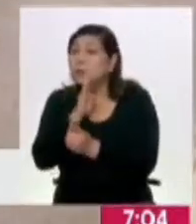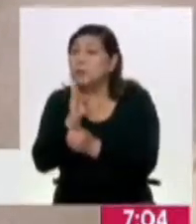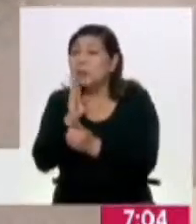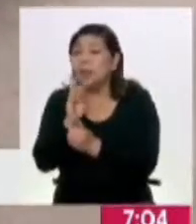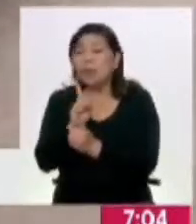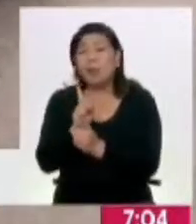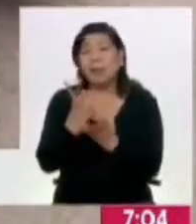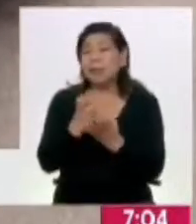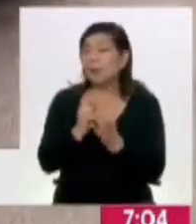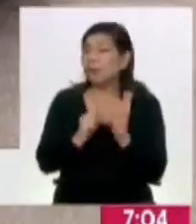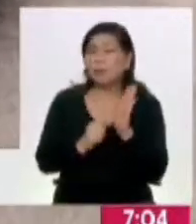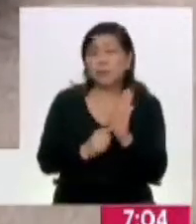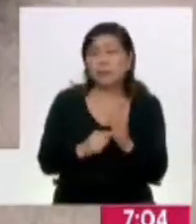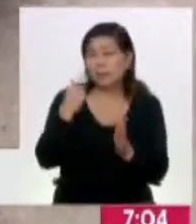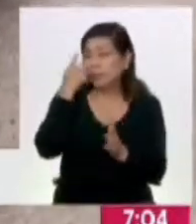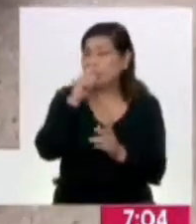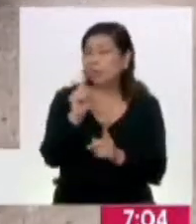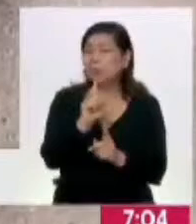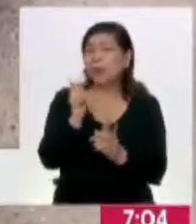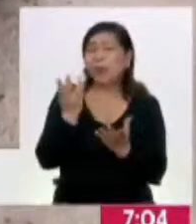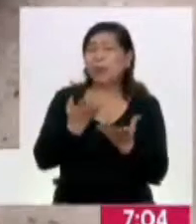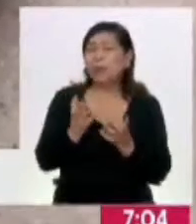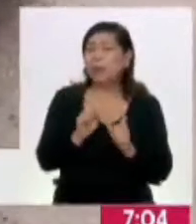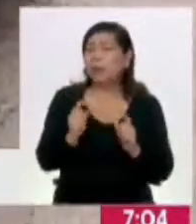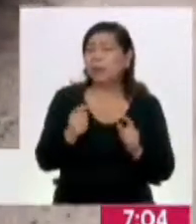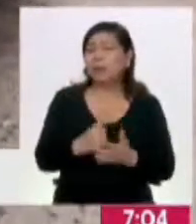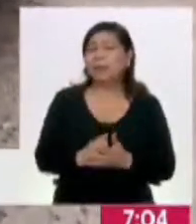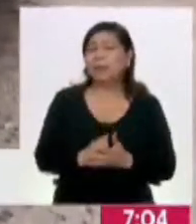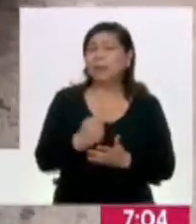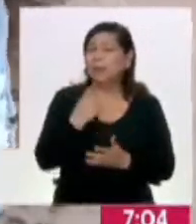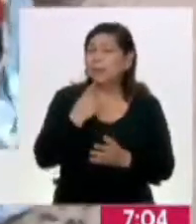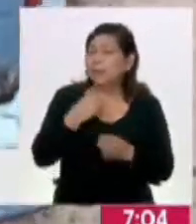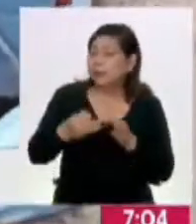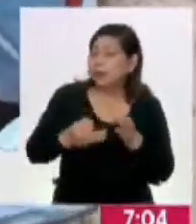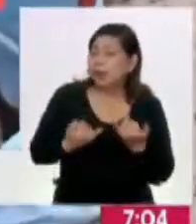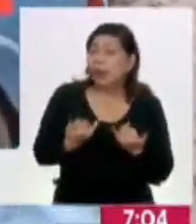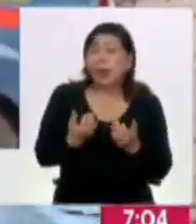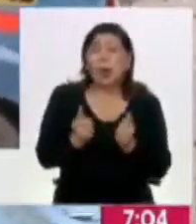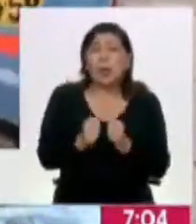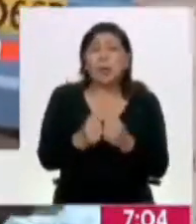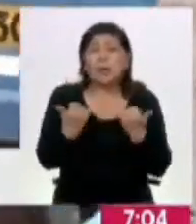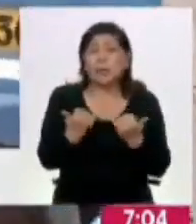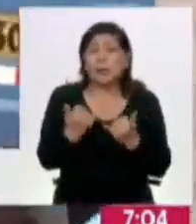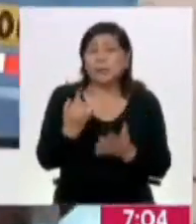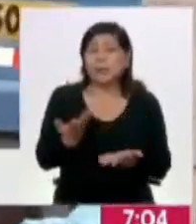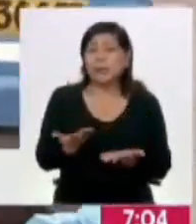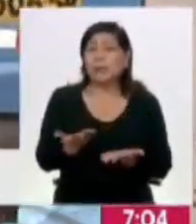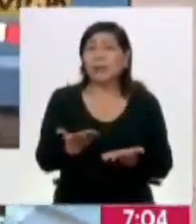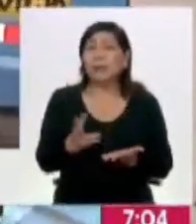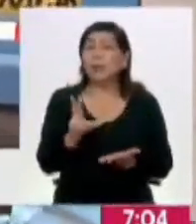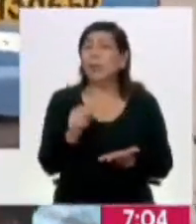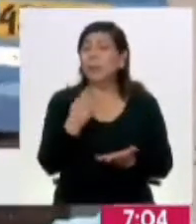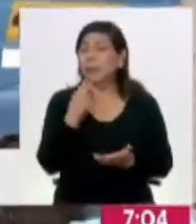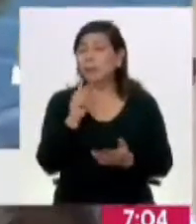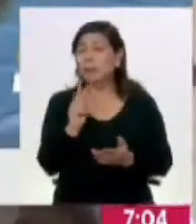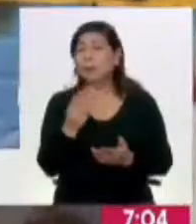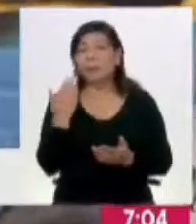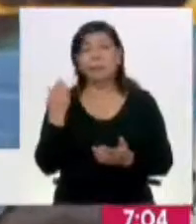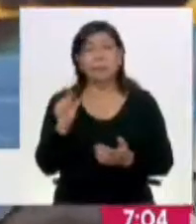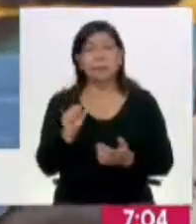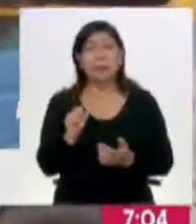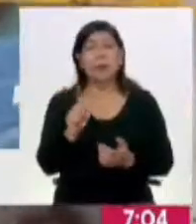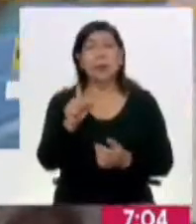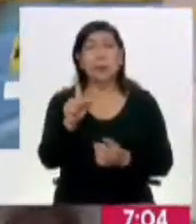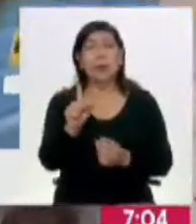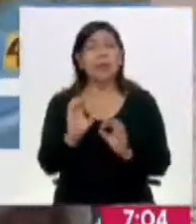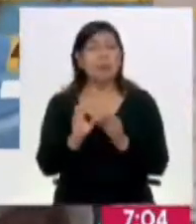no quieren mostrar el rostro. Lo que indican y lo que detallan es que con este atentado es que se enteraron recién que uno de